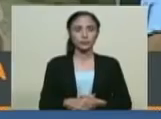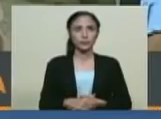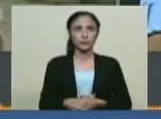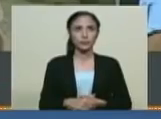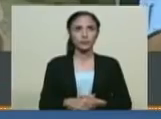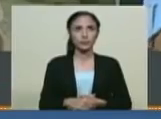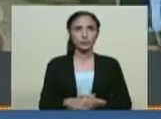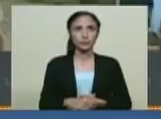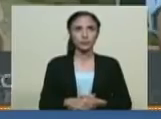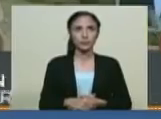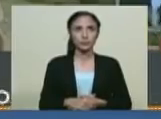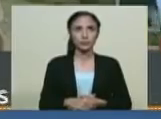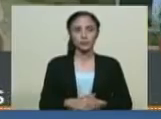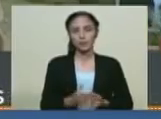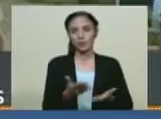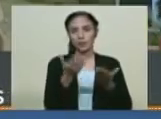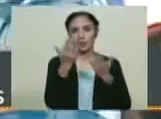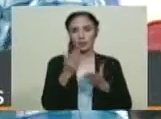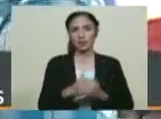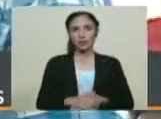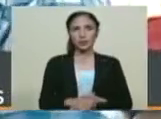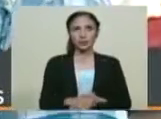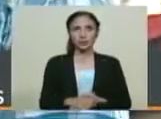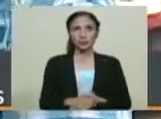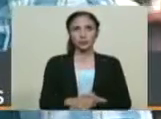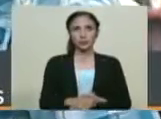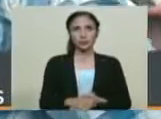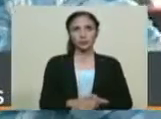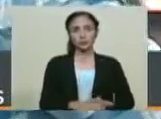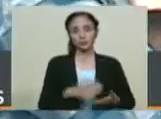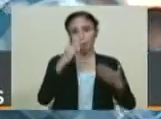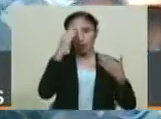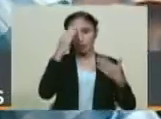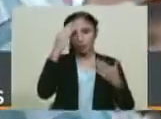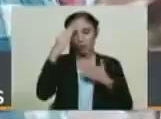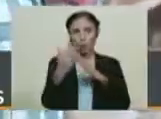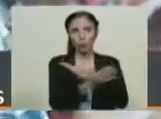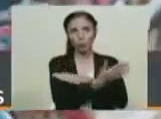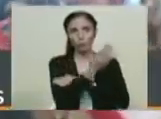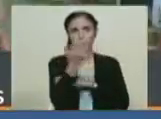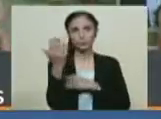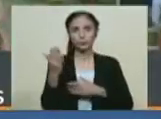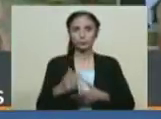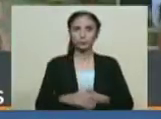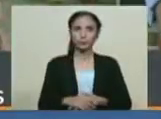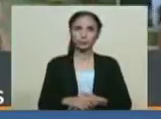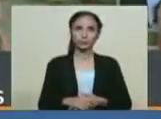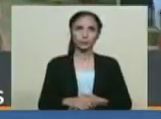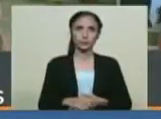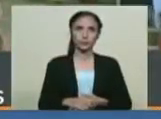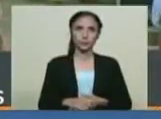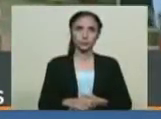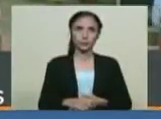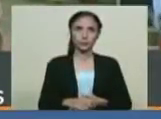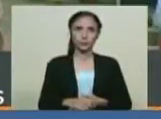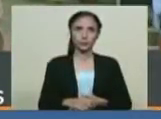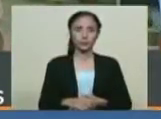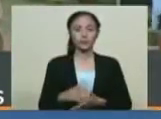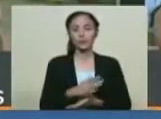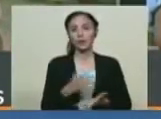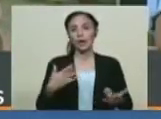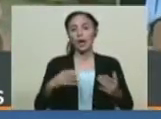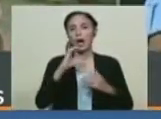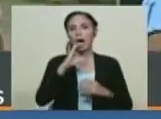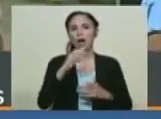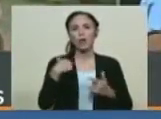del municipio Villalba, Isla de Coche. Saludo a Coche, desde aquí. En Coche ganamos con el 70% de